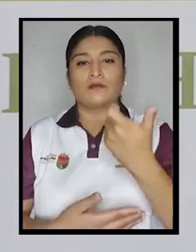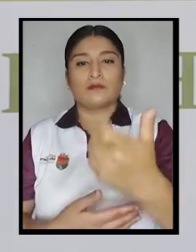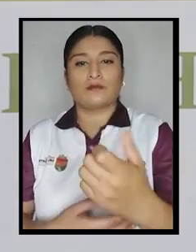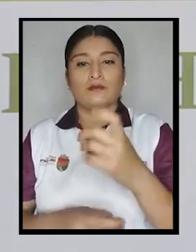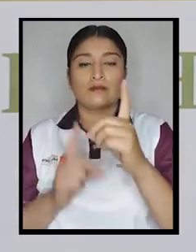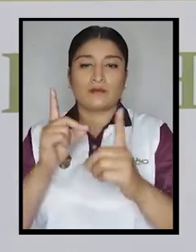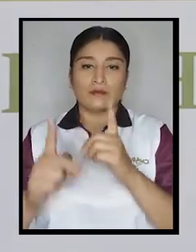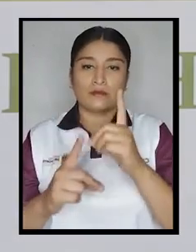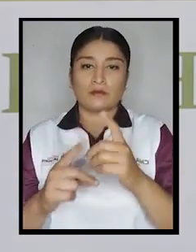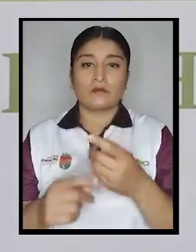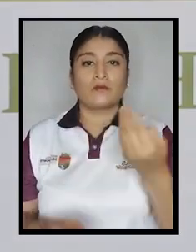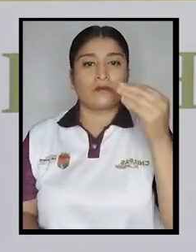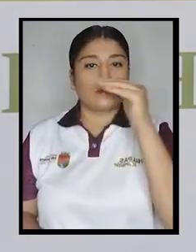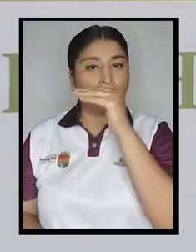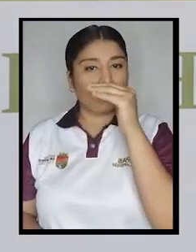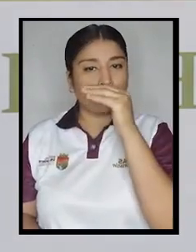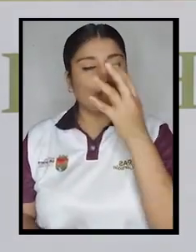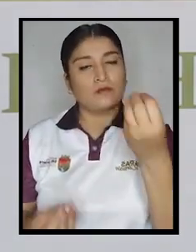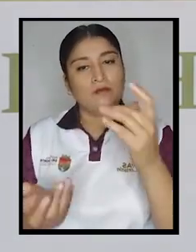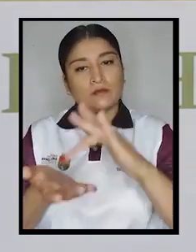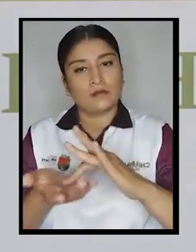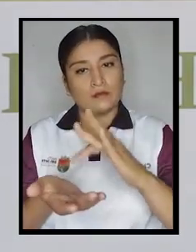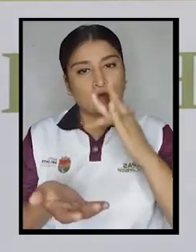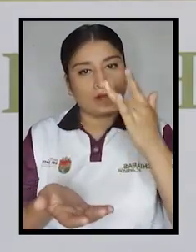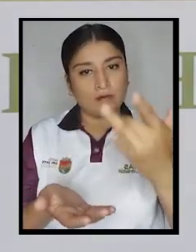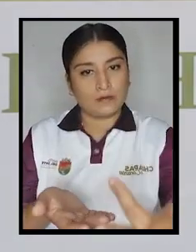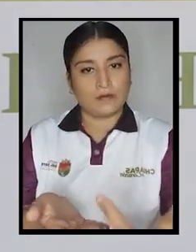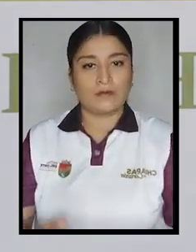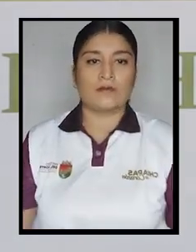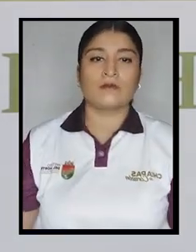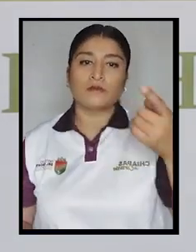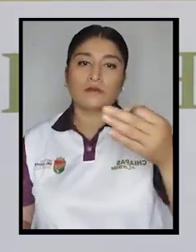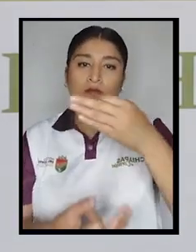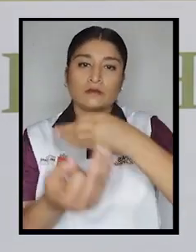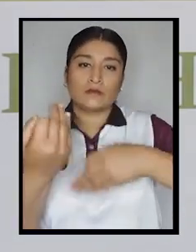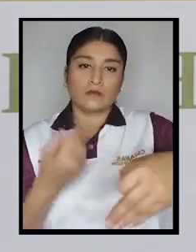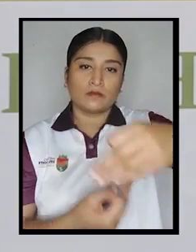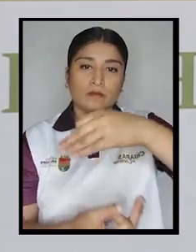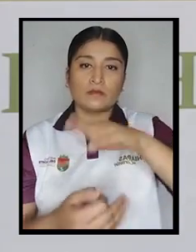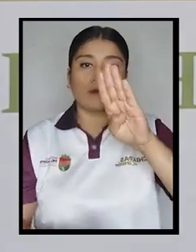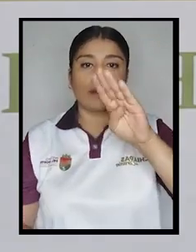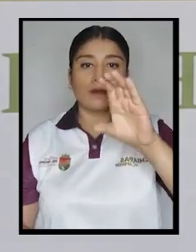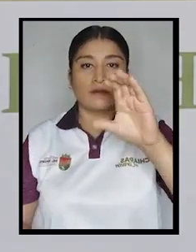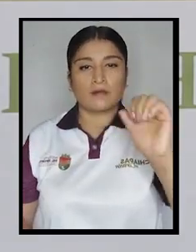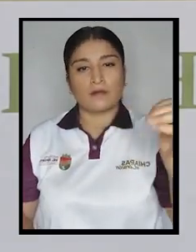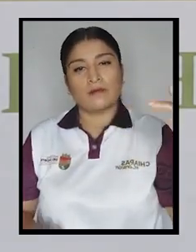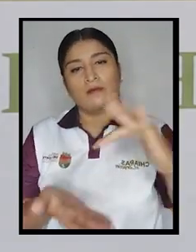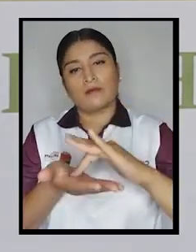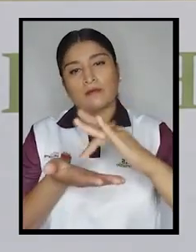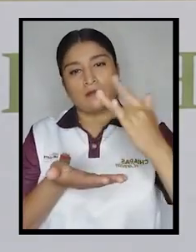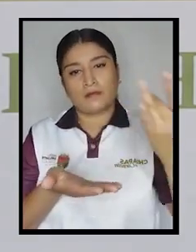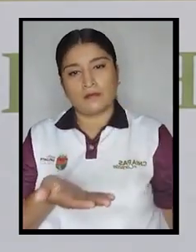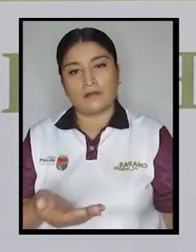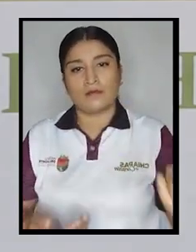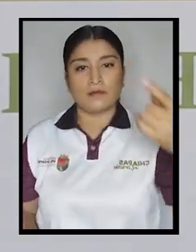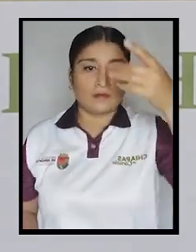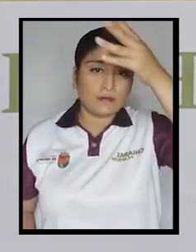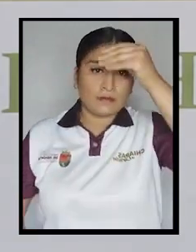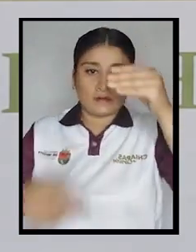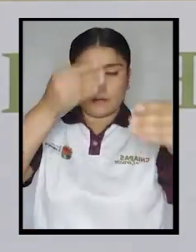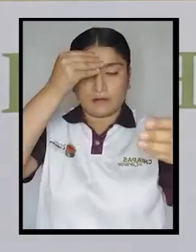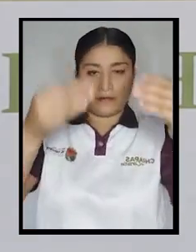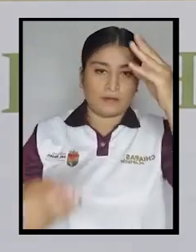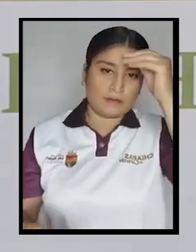recursos necesarios para poder pagar el deporte, porque a veces los deportes sí son caros para algunas personas. Un agradecimiento también para la directora,